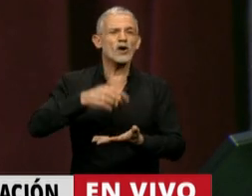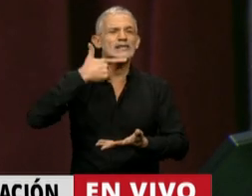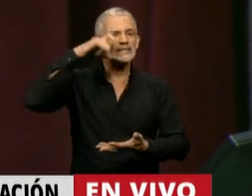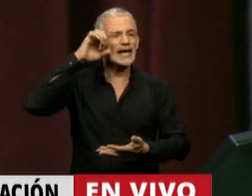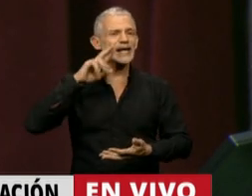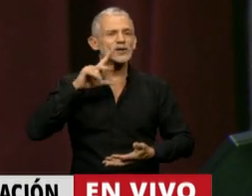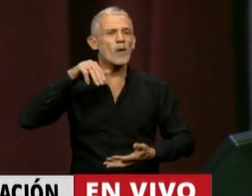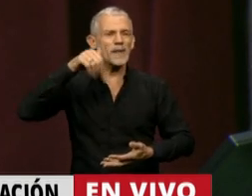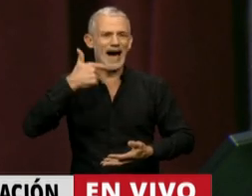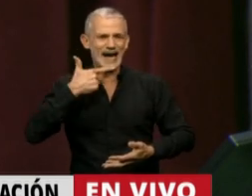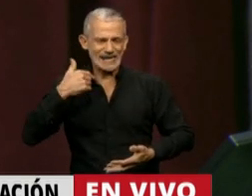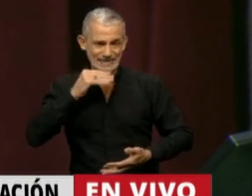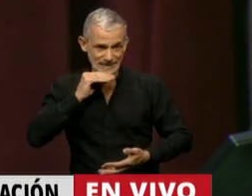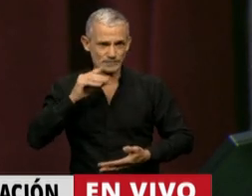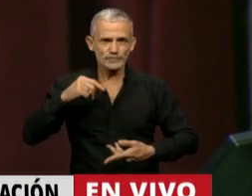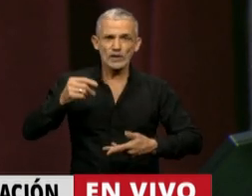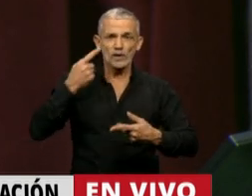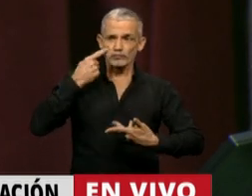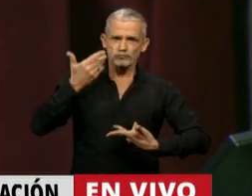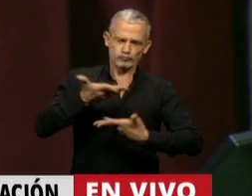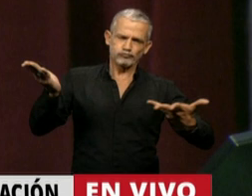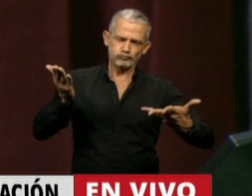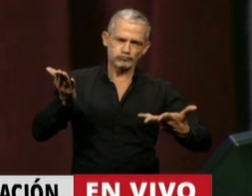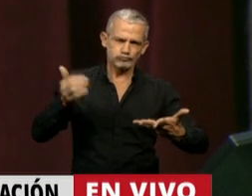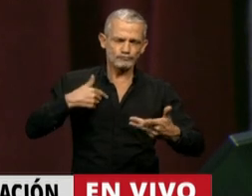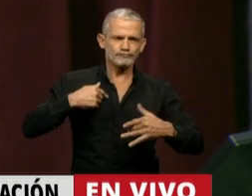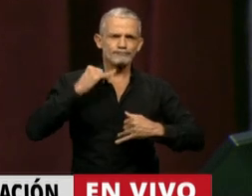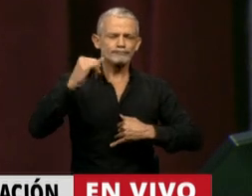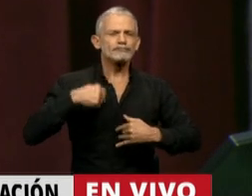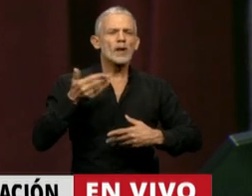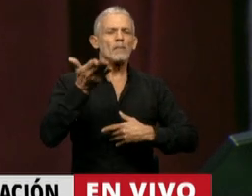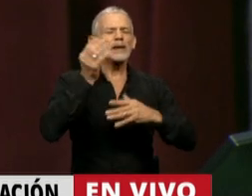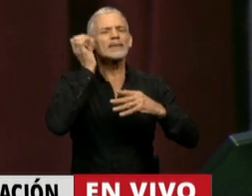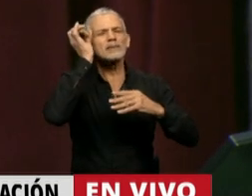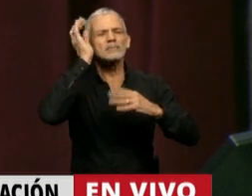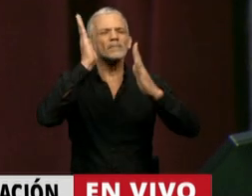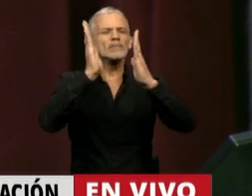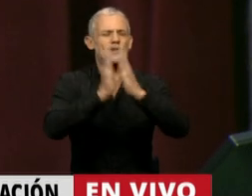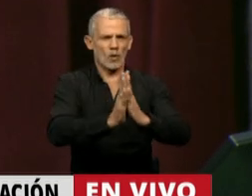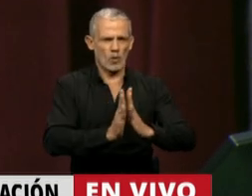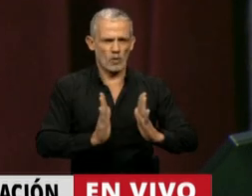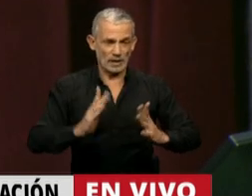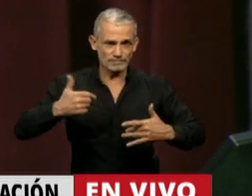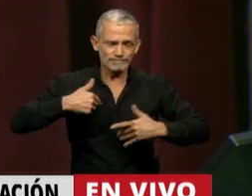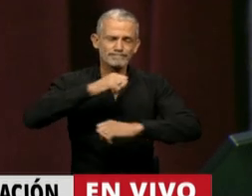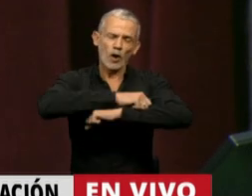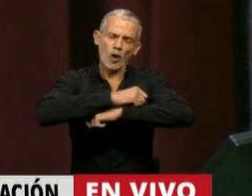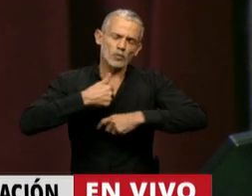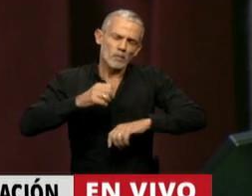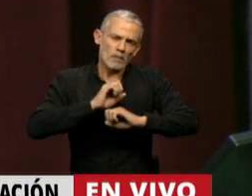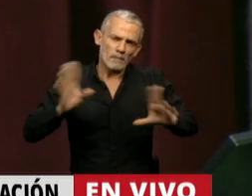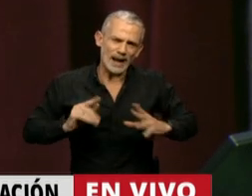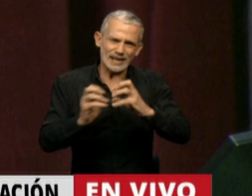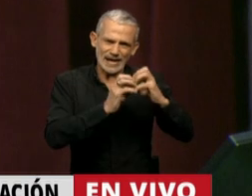maa ante el hecho de público conocimiento me dirijo usted para pedir disculpas por mi conducta durante la